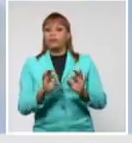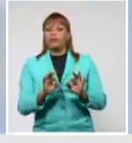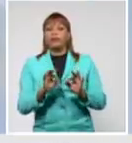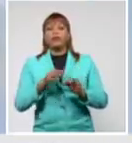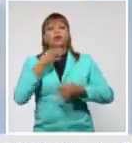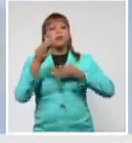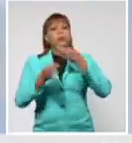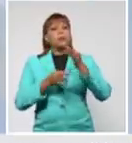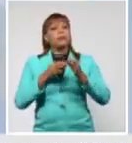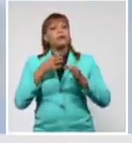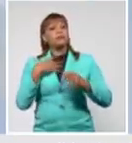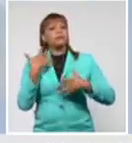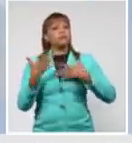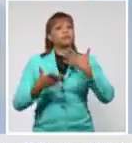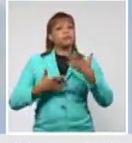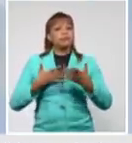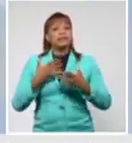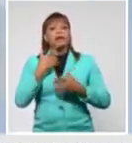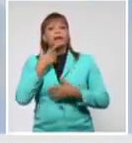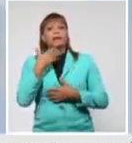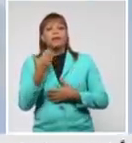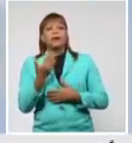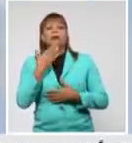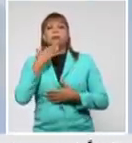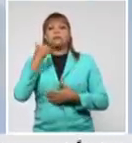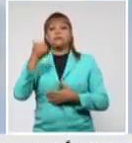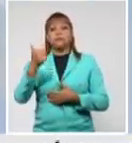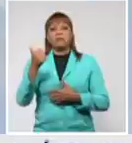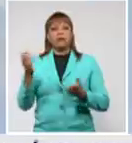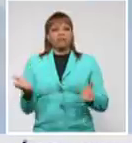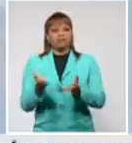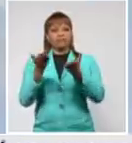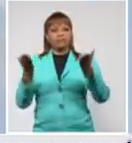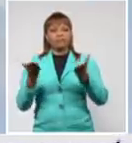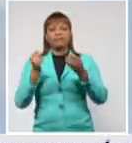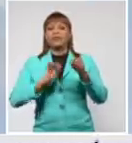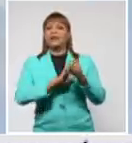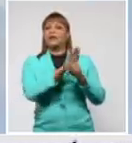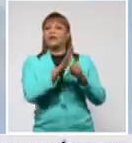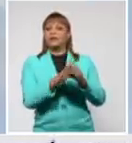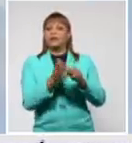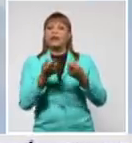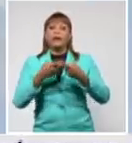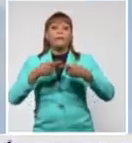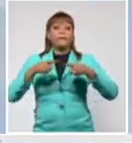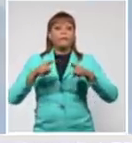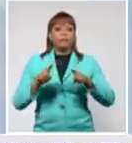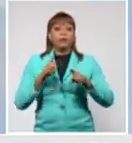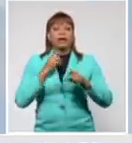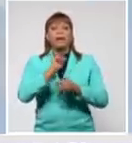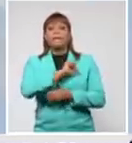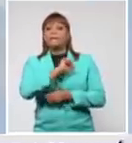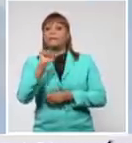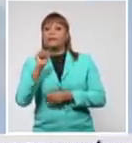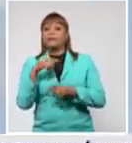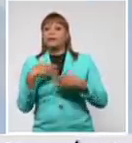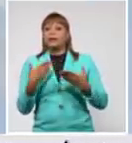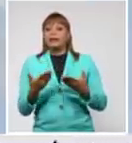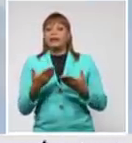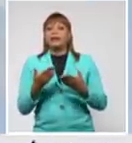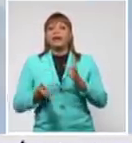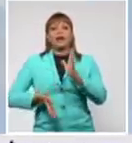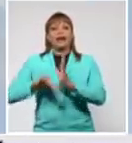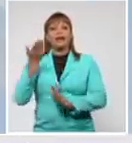traduce una evolución favorable de la pandemia, ya que se logran un grupo de altas